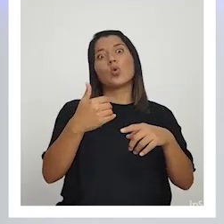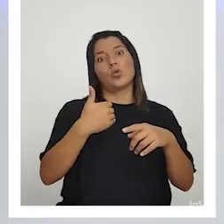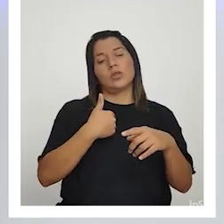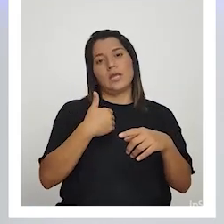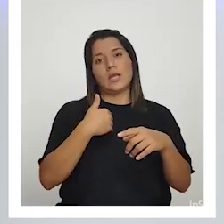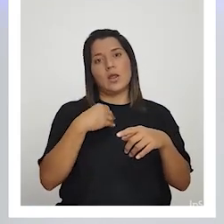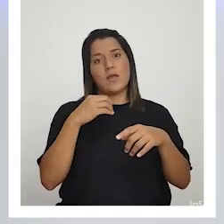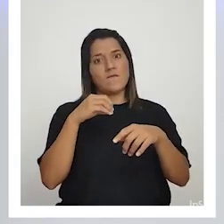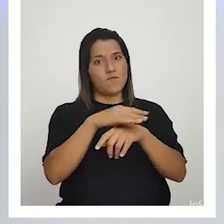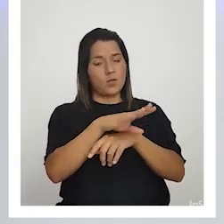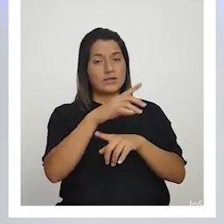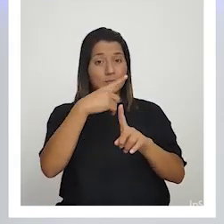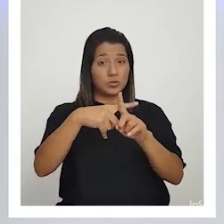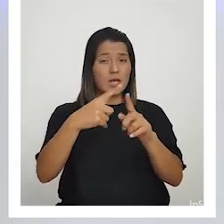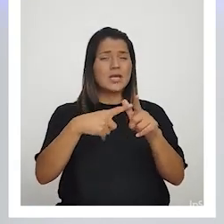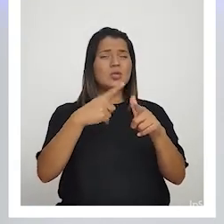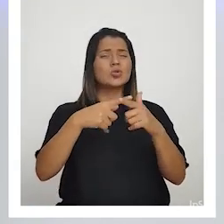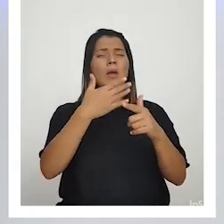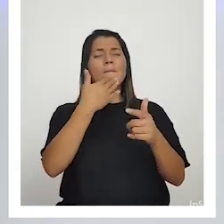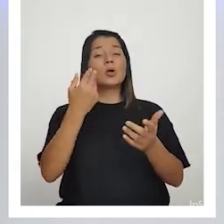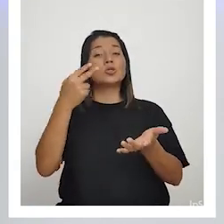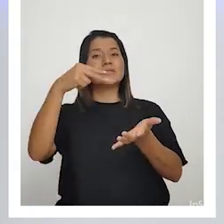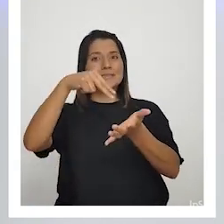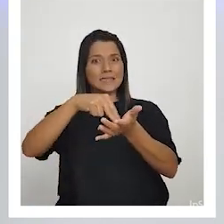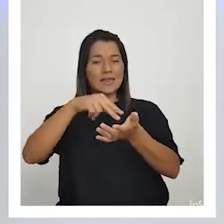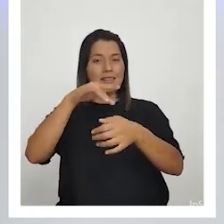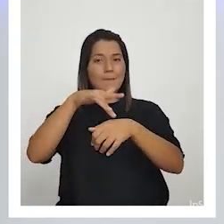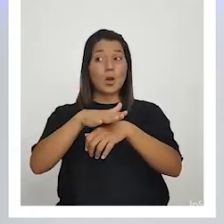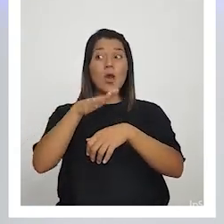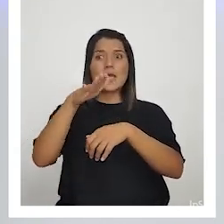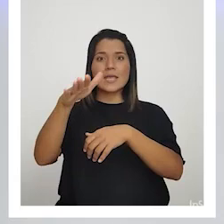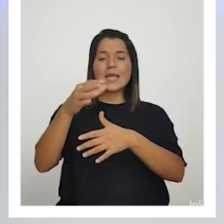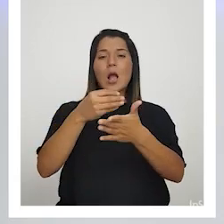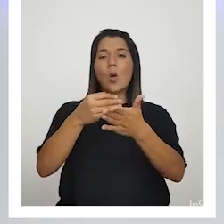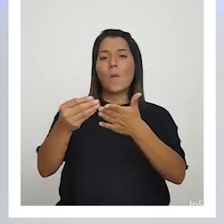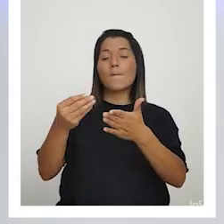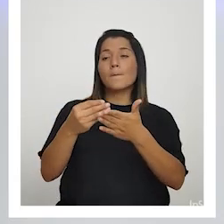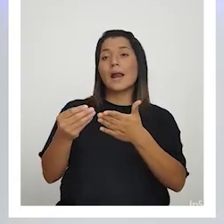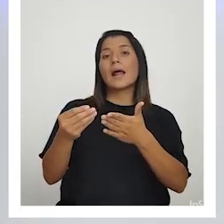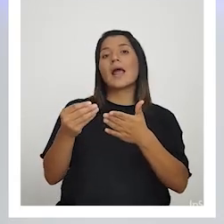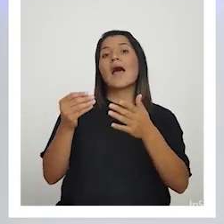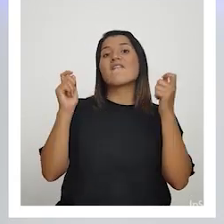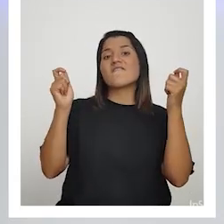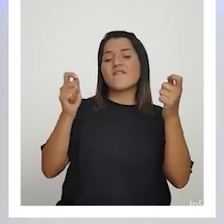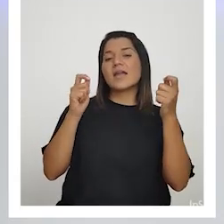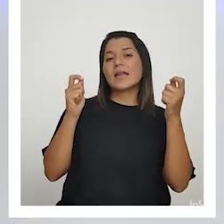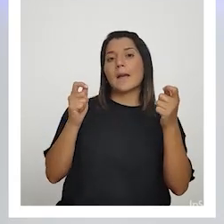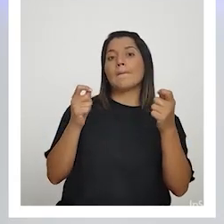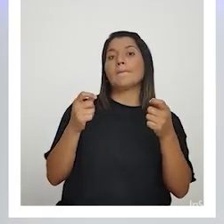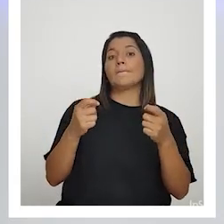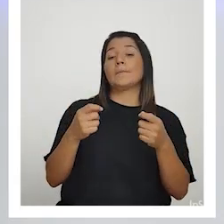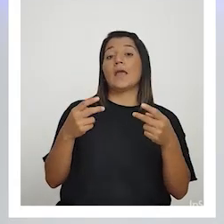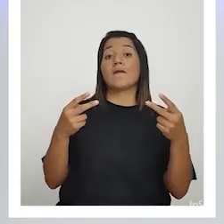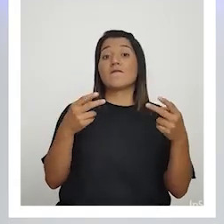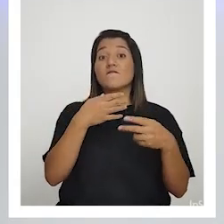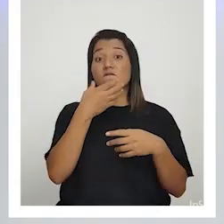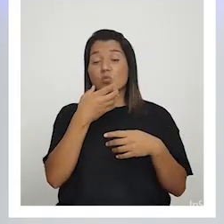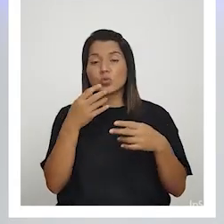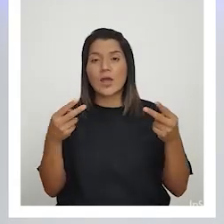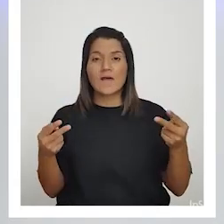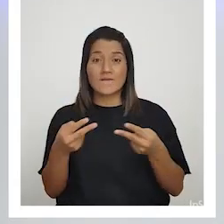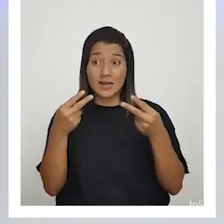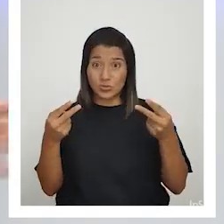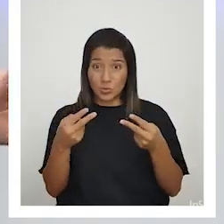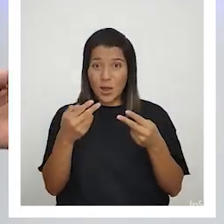levantarse temprano, ir a la feria a comprar la verdura y la fruta de la semana, que a veces por falta de organización o